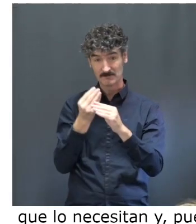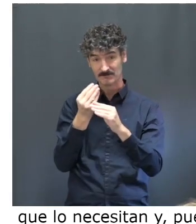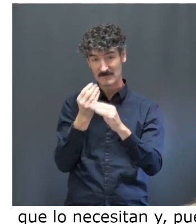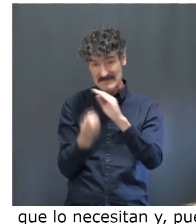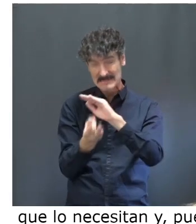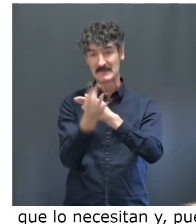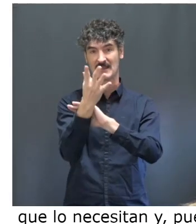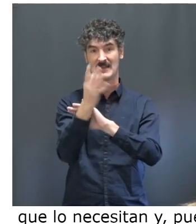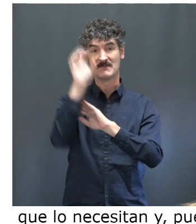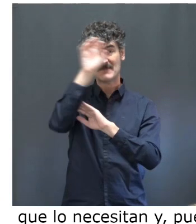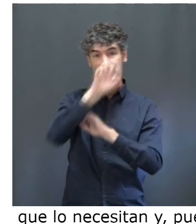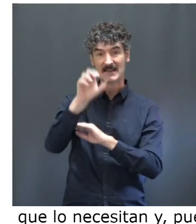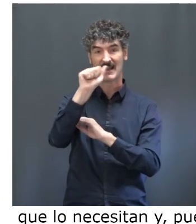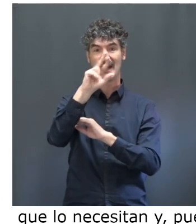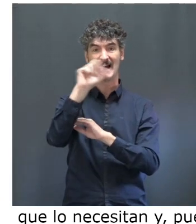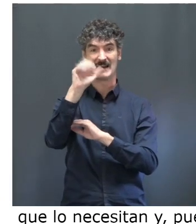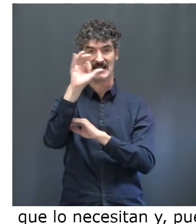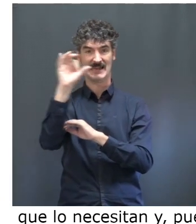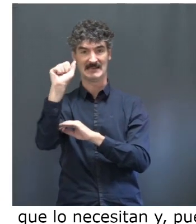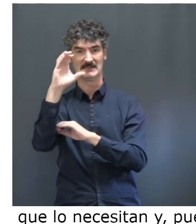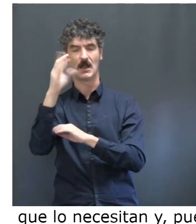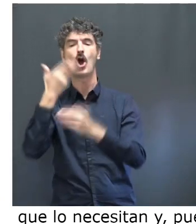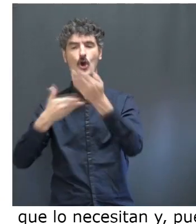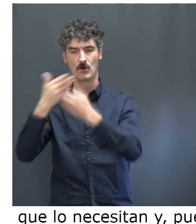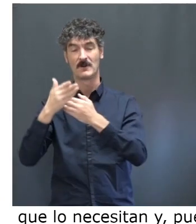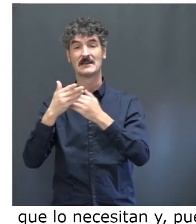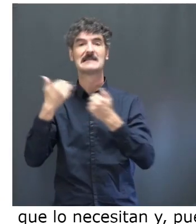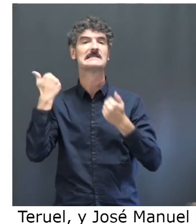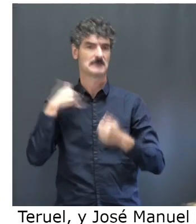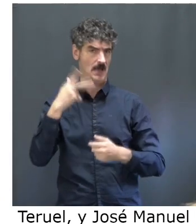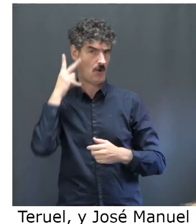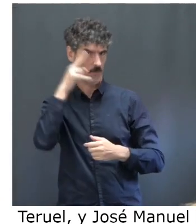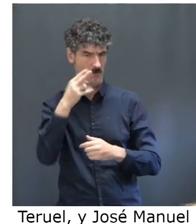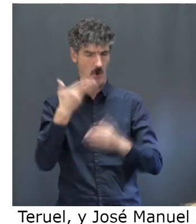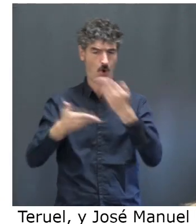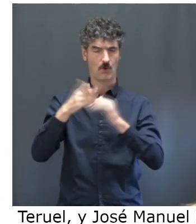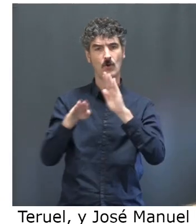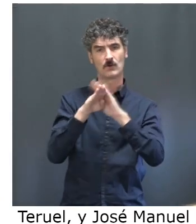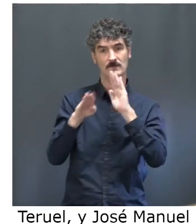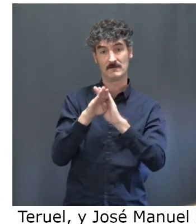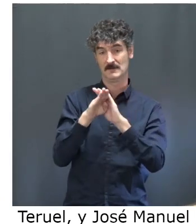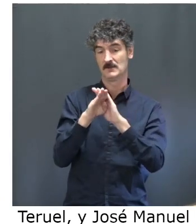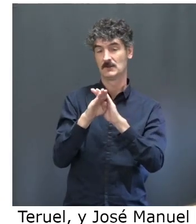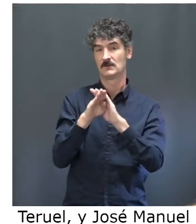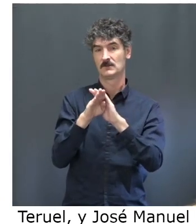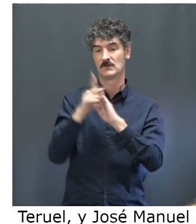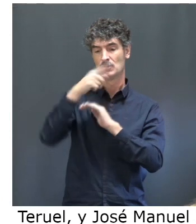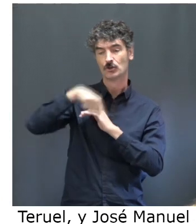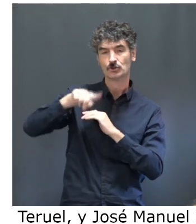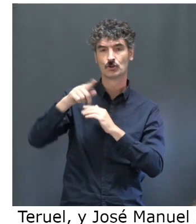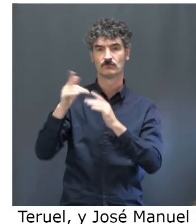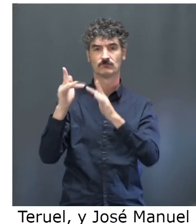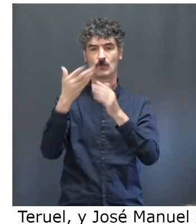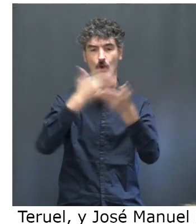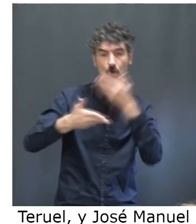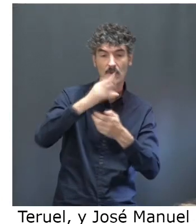llamar siempre, ¿no?, que todavía, aunque esté jubilado, sigue colaborando con nosotros. Y en eso estamos, en colaborar y ayudar